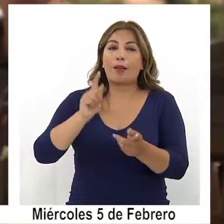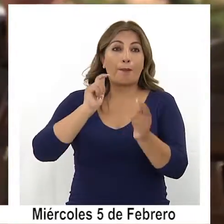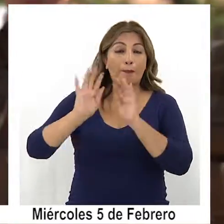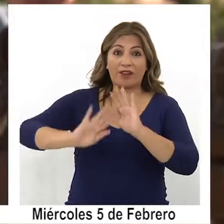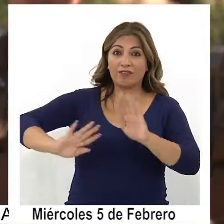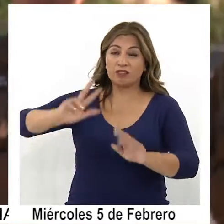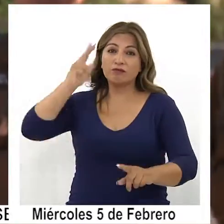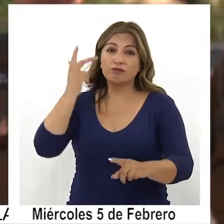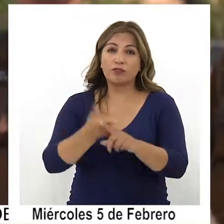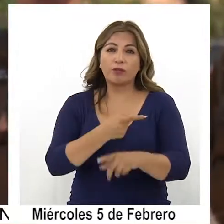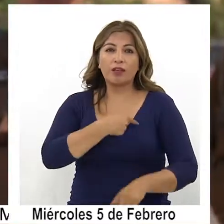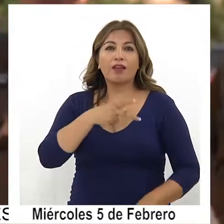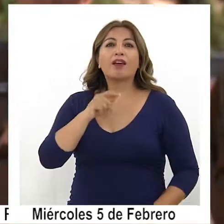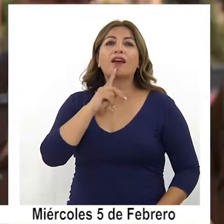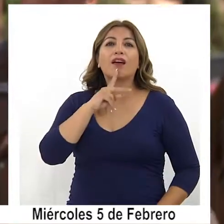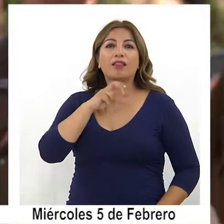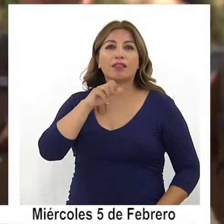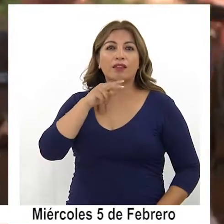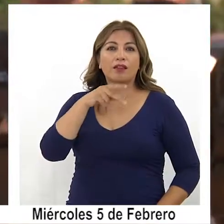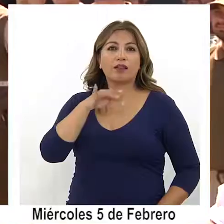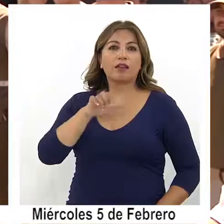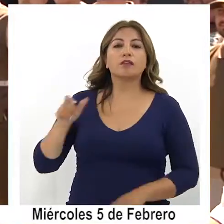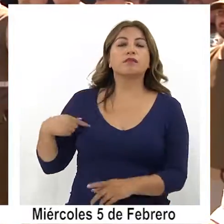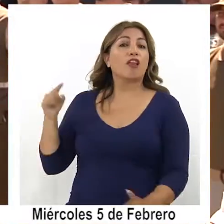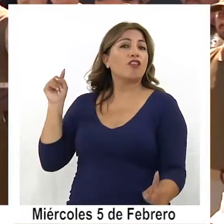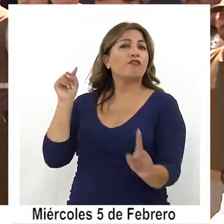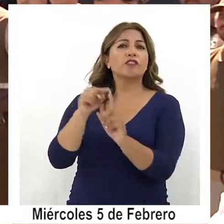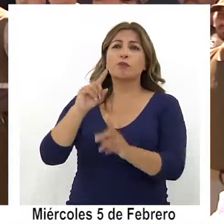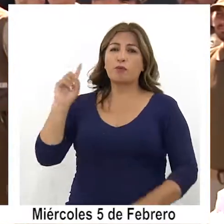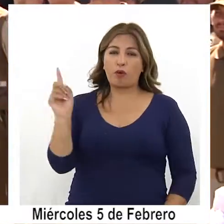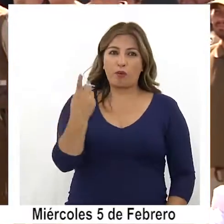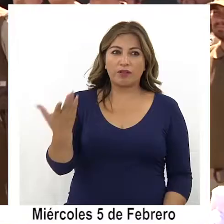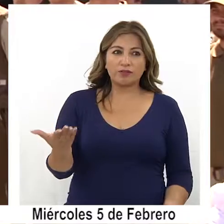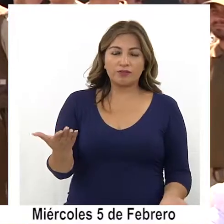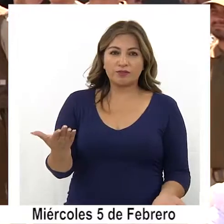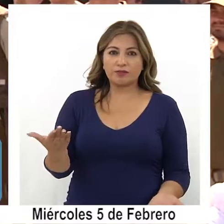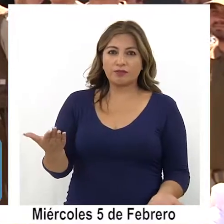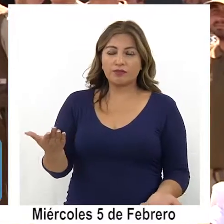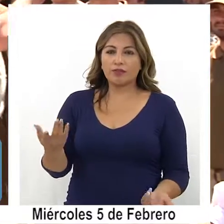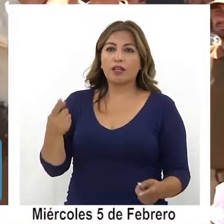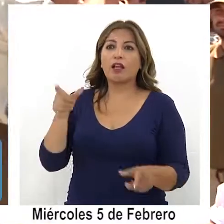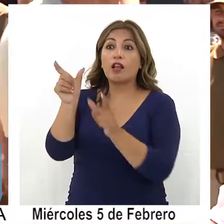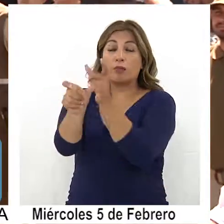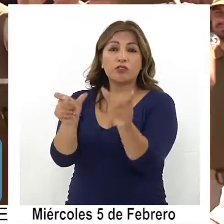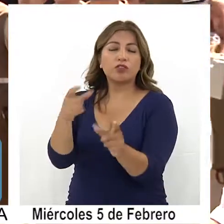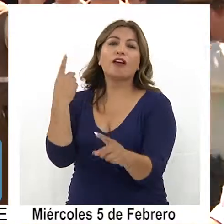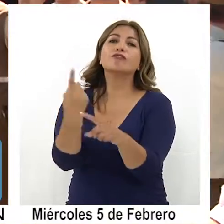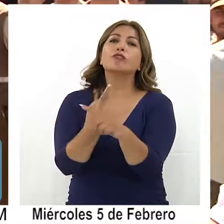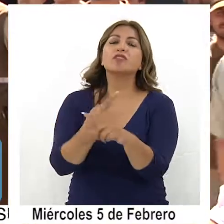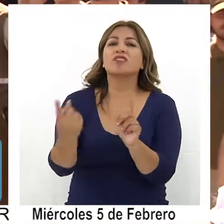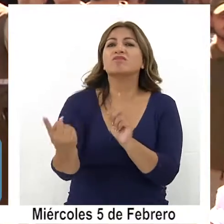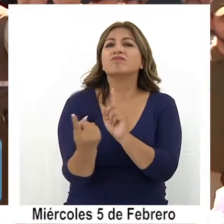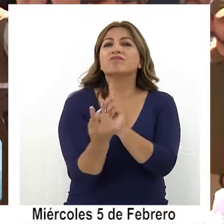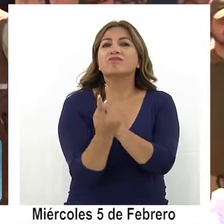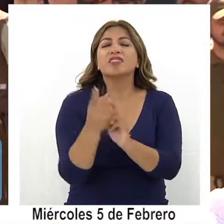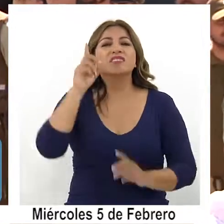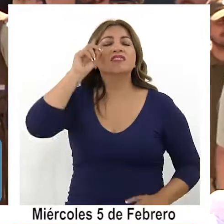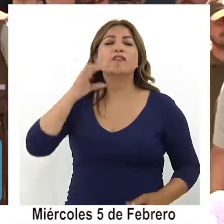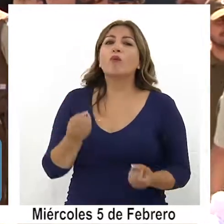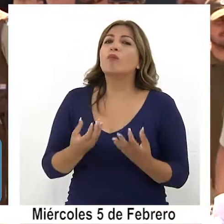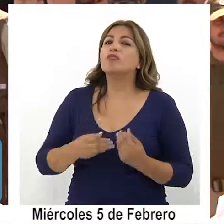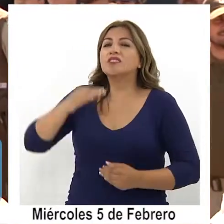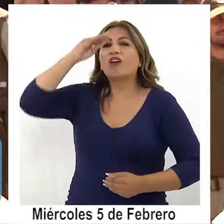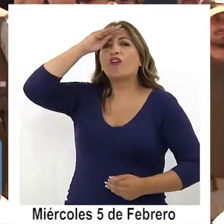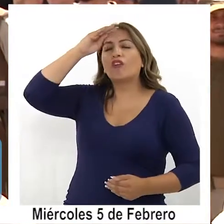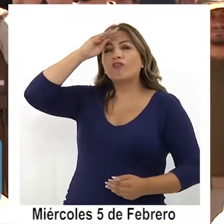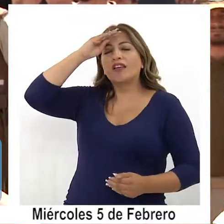Prevención del Delito, Caterin Martorell. El objetivo principal es poder dialogar con la comunidad, acercarnos, sabemos que